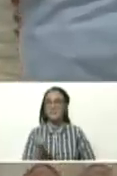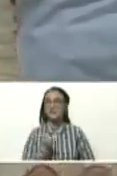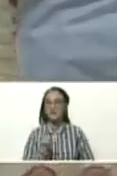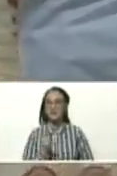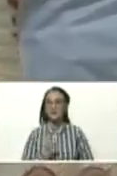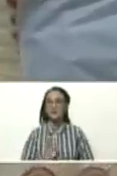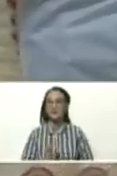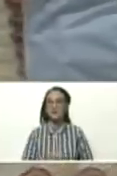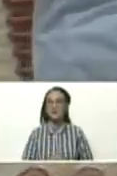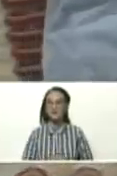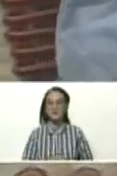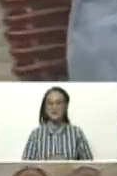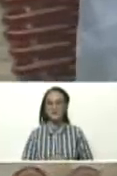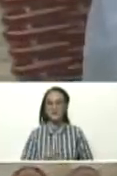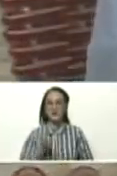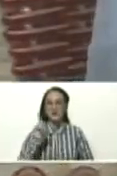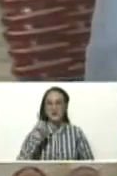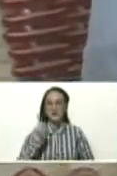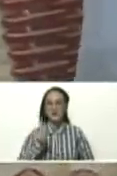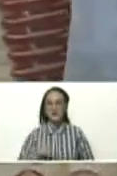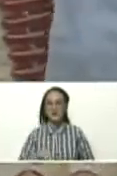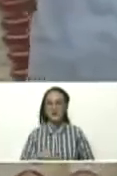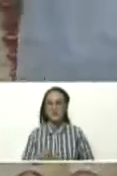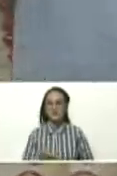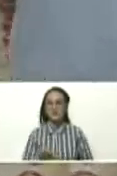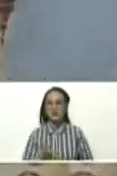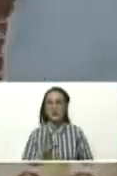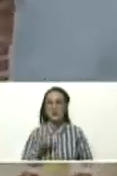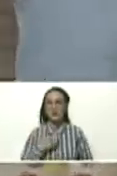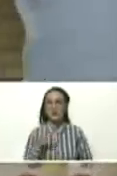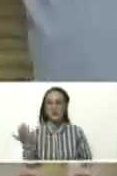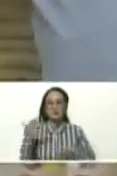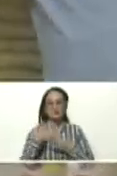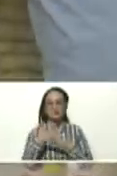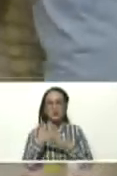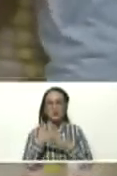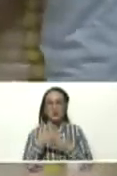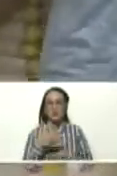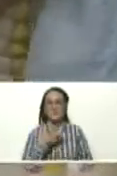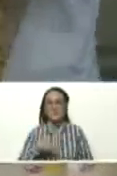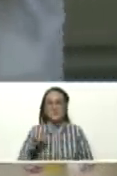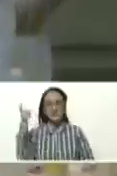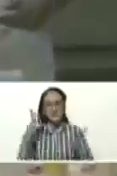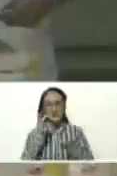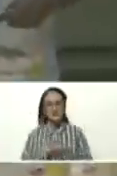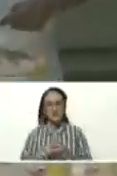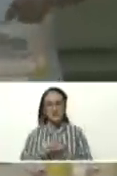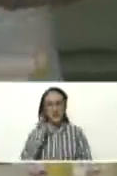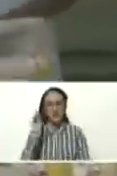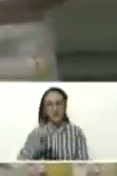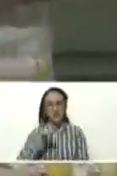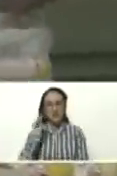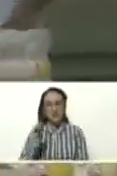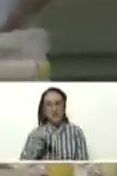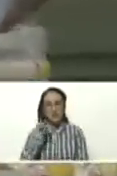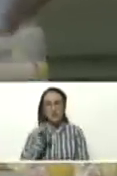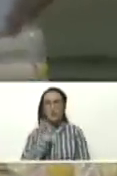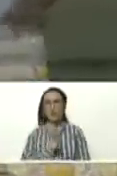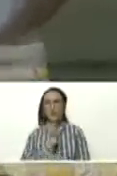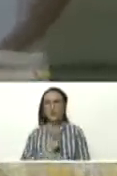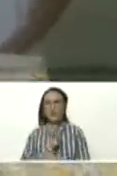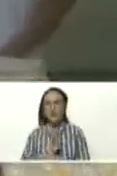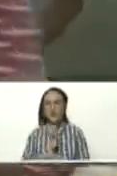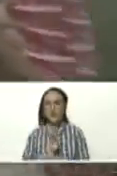porque el poder popular tampoco puede encerrarse en células. El presidente Chávez siempre nos advirtió de cuidado con